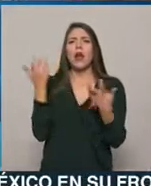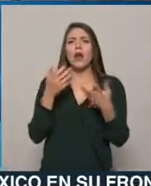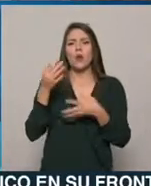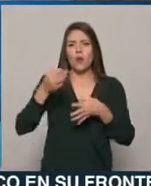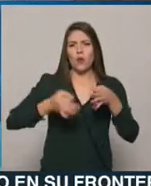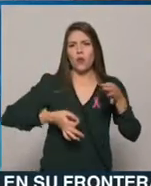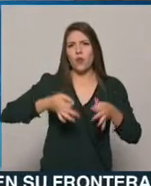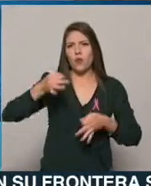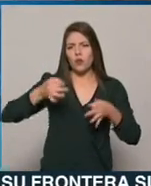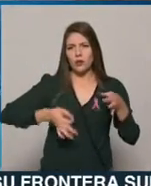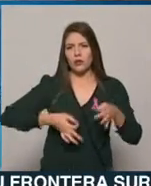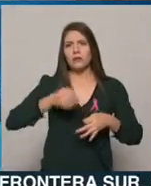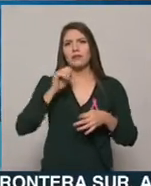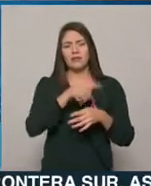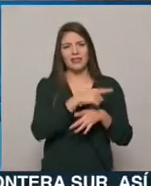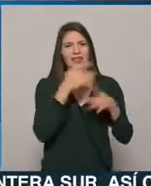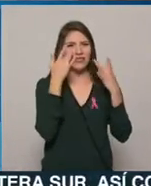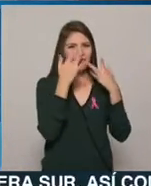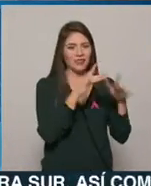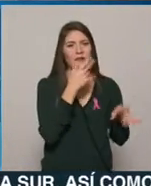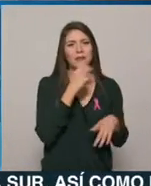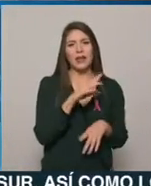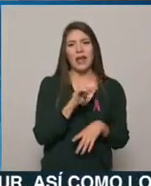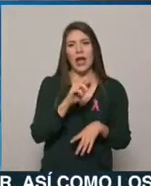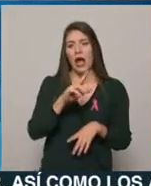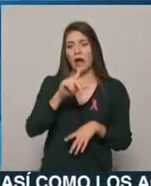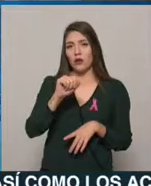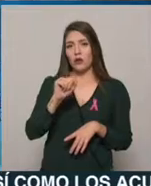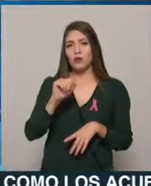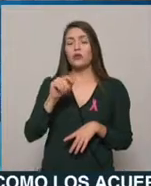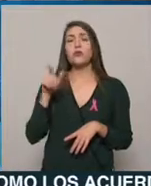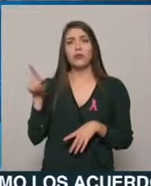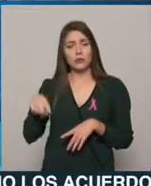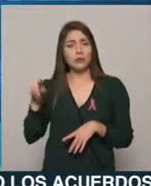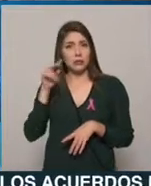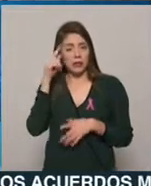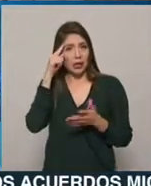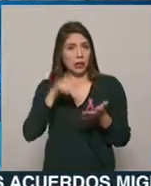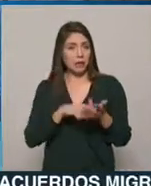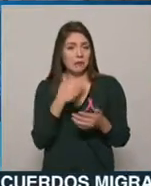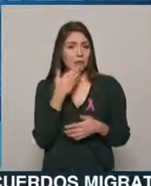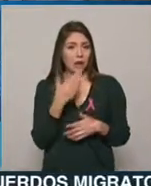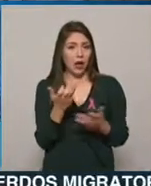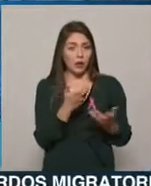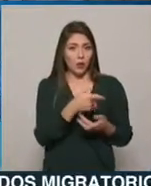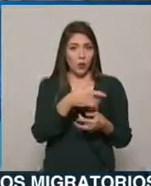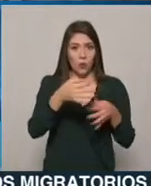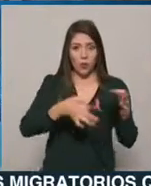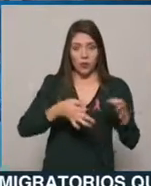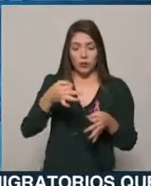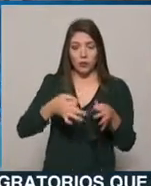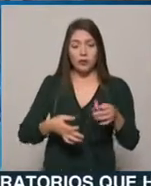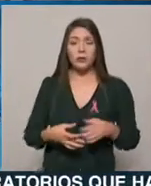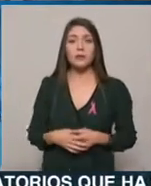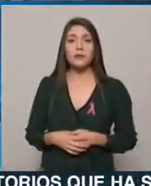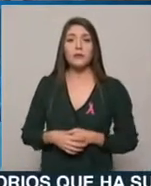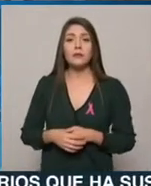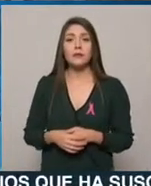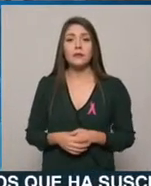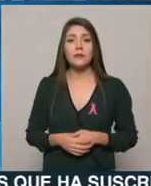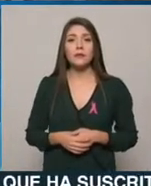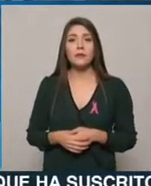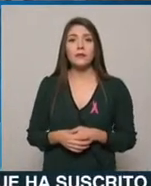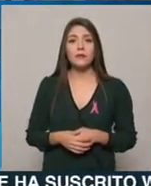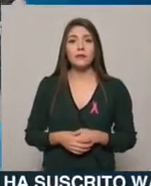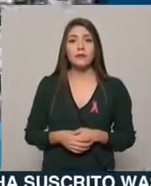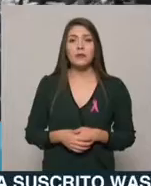por supuesto, de la renuncia de Carlos Romero Deschamps. ¿Usted ve probable este juicio político? Mire, eso yo creo que tiene un